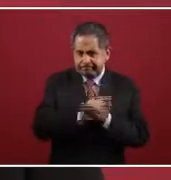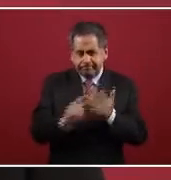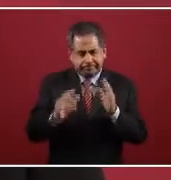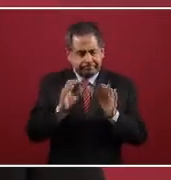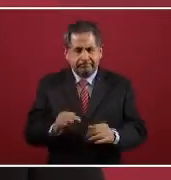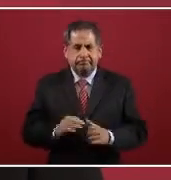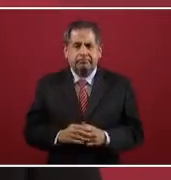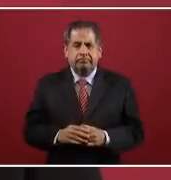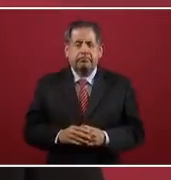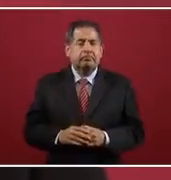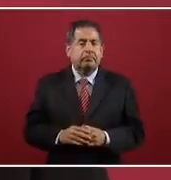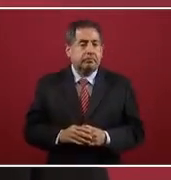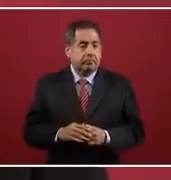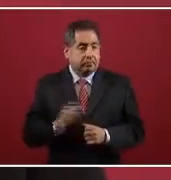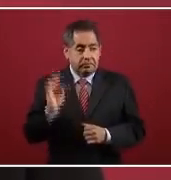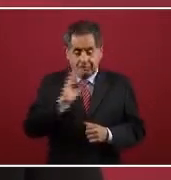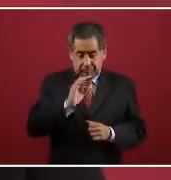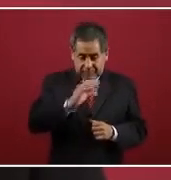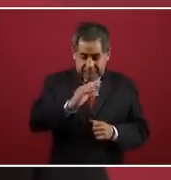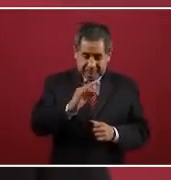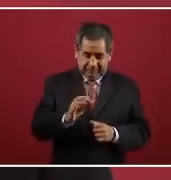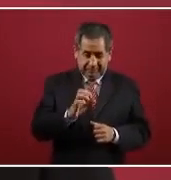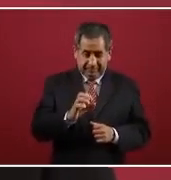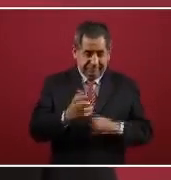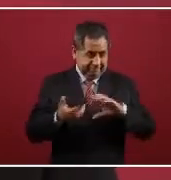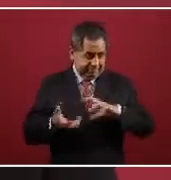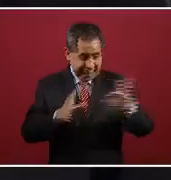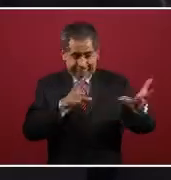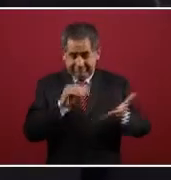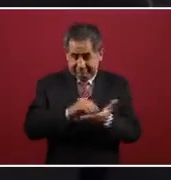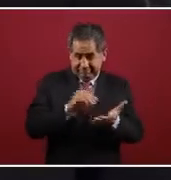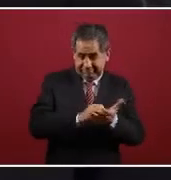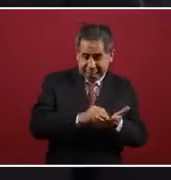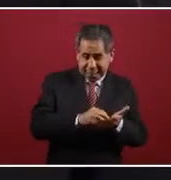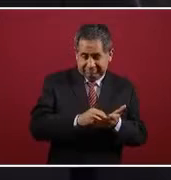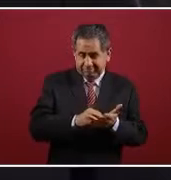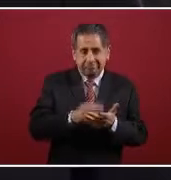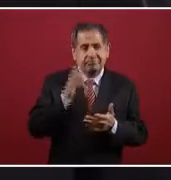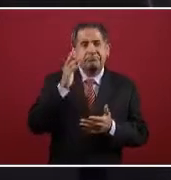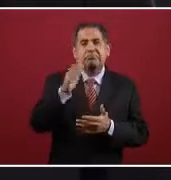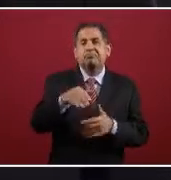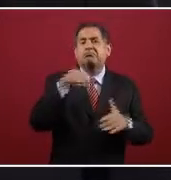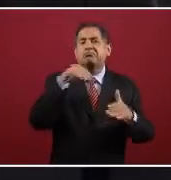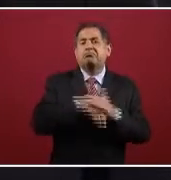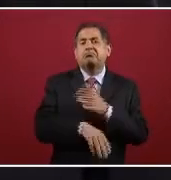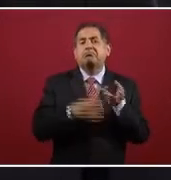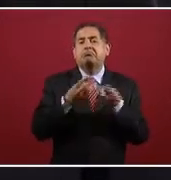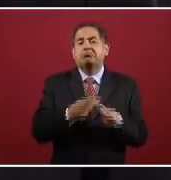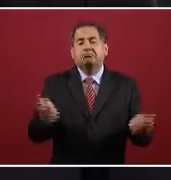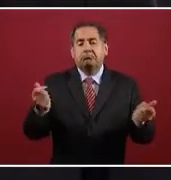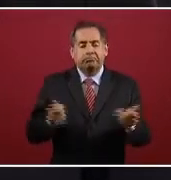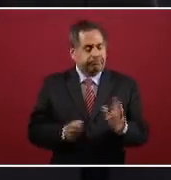Si no se ponía orden en la Comisión Federal de Electricidad, iba a desaparecer.